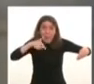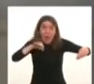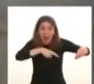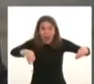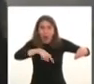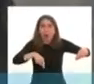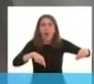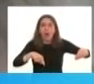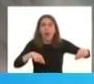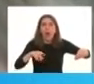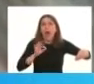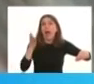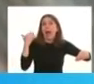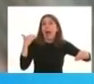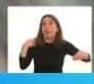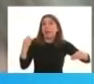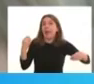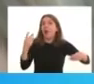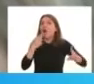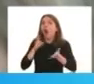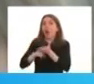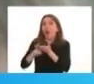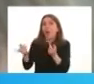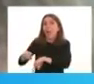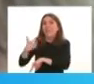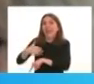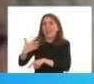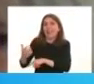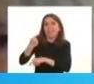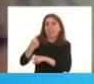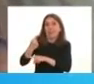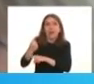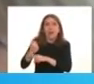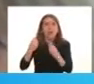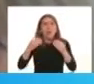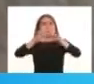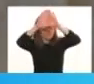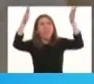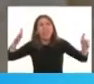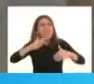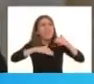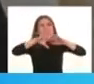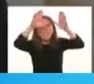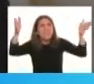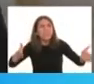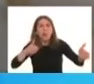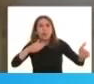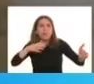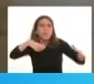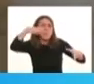Acabábamos de recuperar el correo y teníamos que ver qué hacíamos con este edificio maravilloso, que es un palacio increíble.